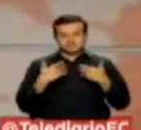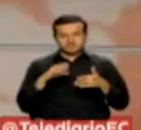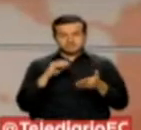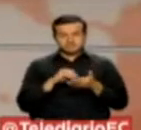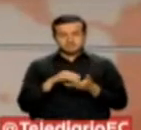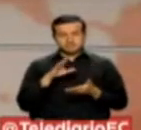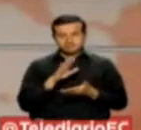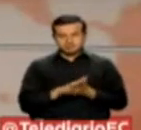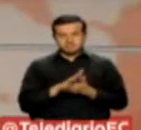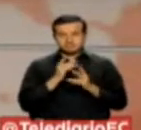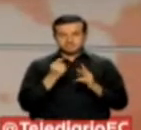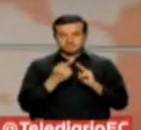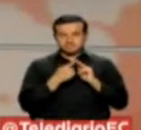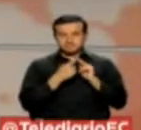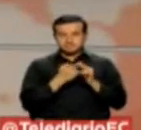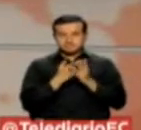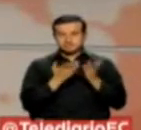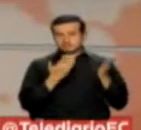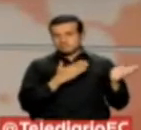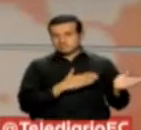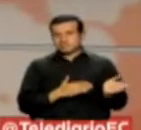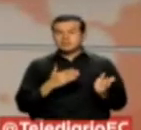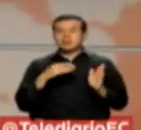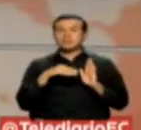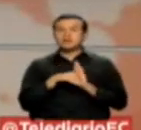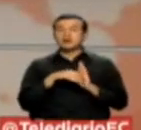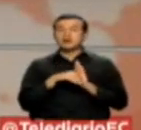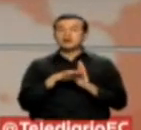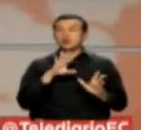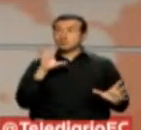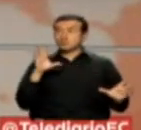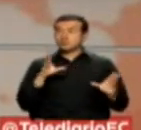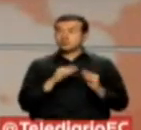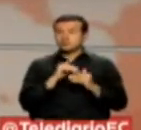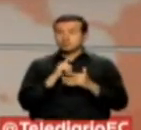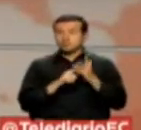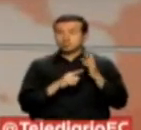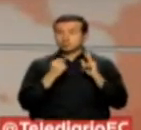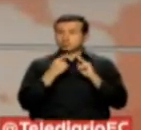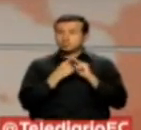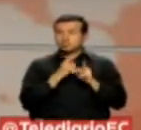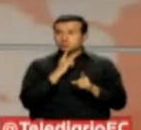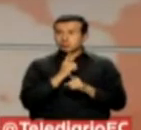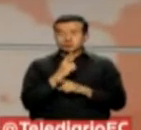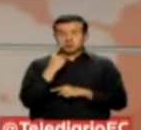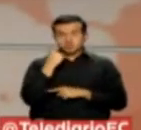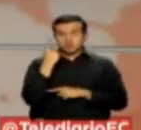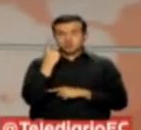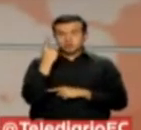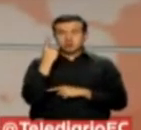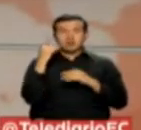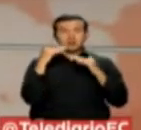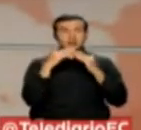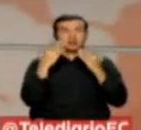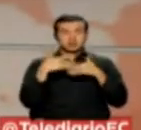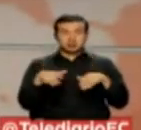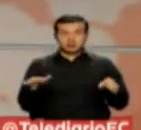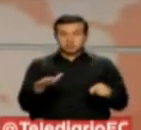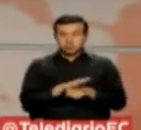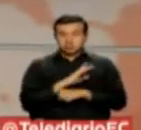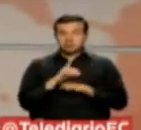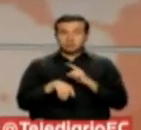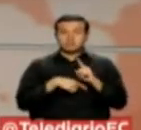en nuestros préstamos. El BIES tiene toda una gama en hipotecarios que van no solo a una vivienda terminada, también